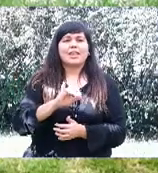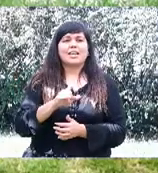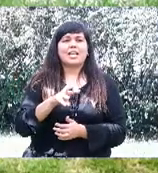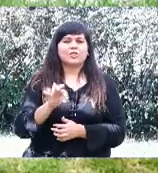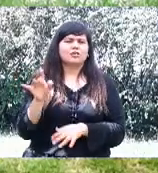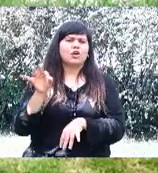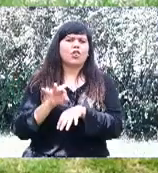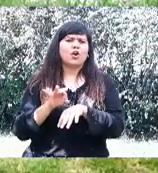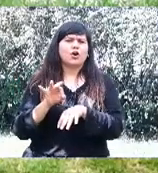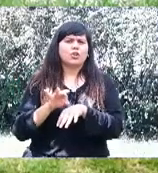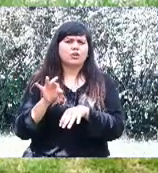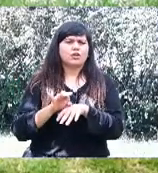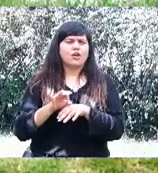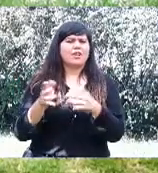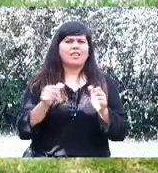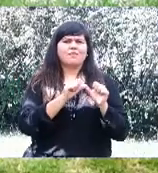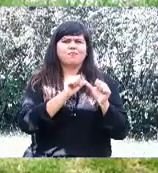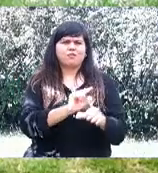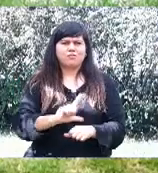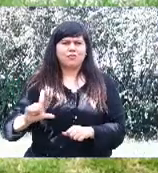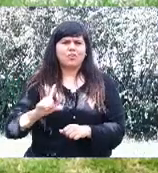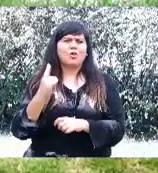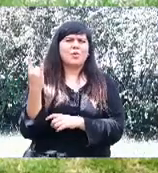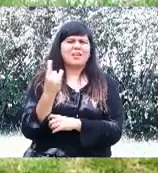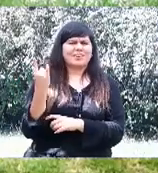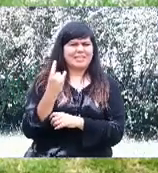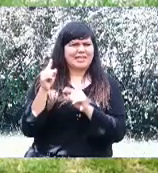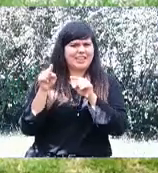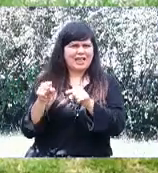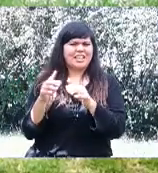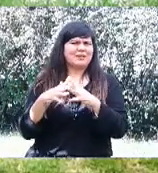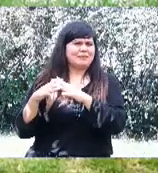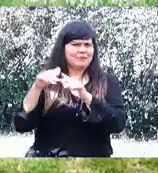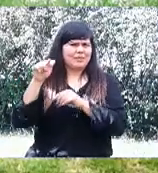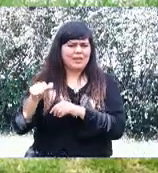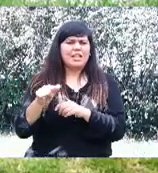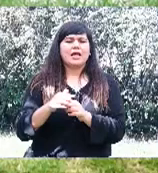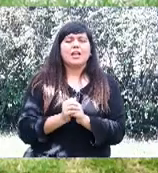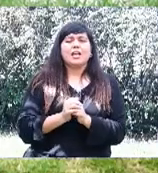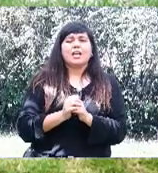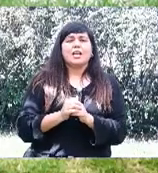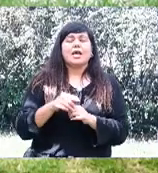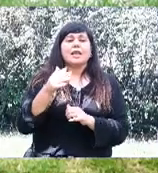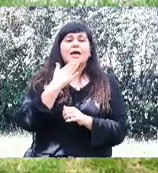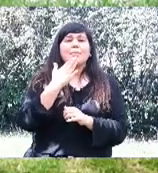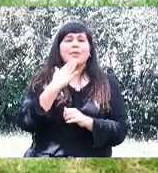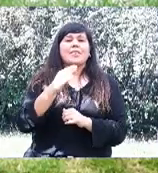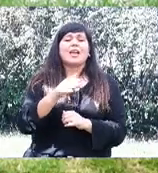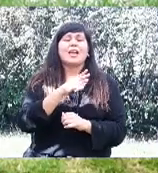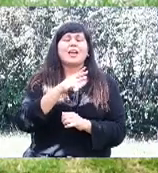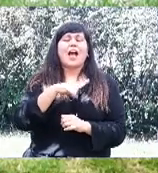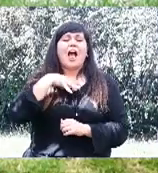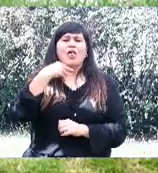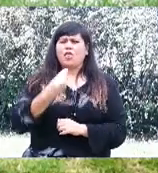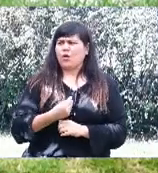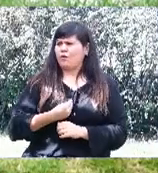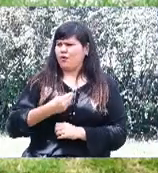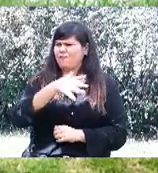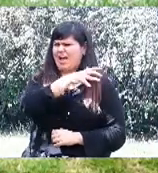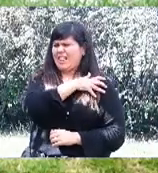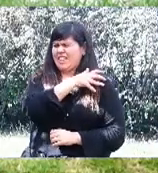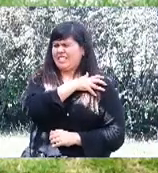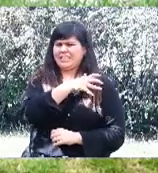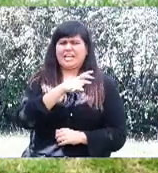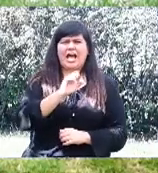doctor en sustentabilidad de la Arizona State University es profesor asociado de la facultad de artes liberales de la universidad adulfo Ibáñez y entre sus